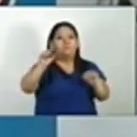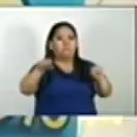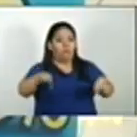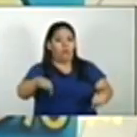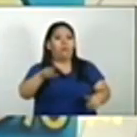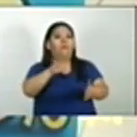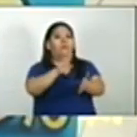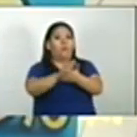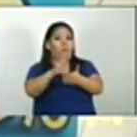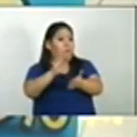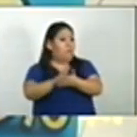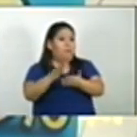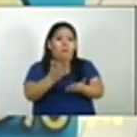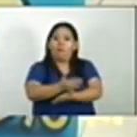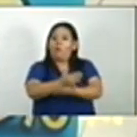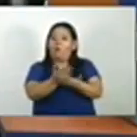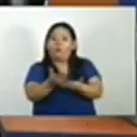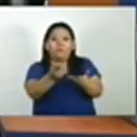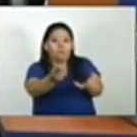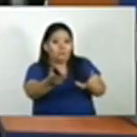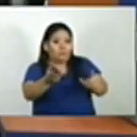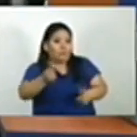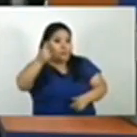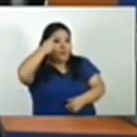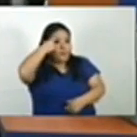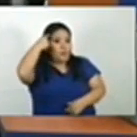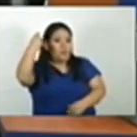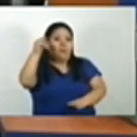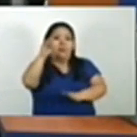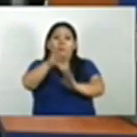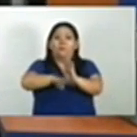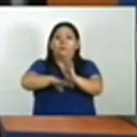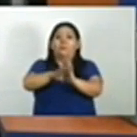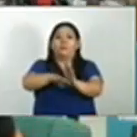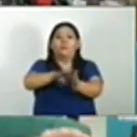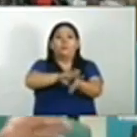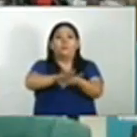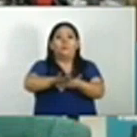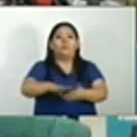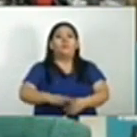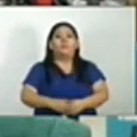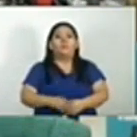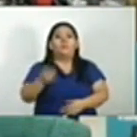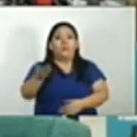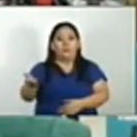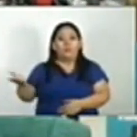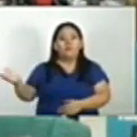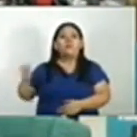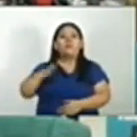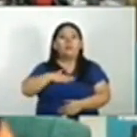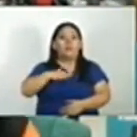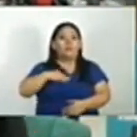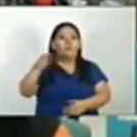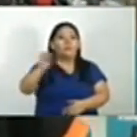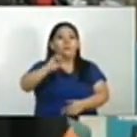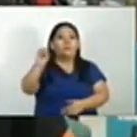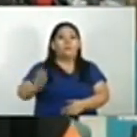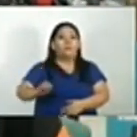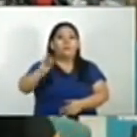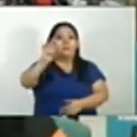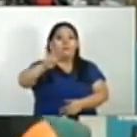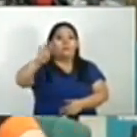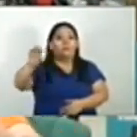podrán adquirir todo lo que siempre han querido a precios especiales. En el cual tenemos hasta un 40% de